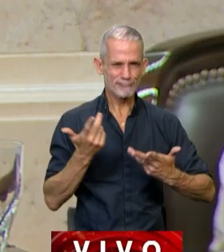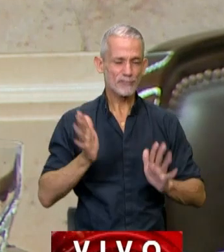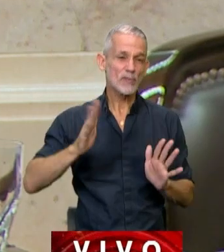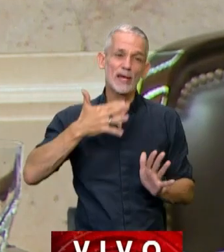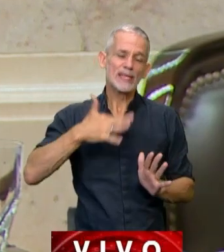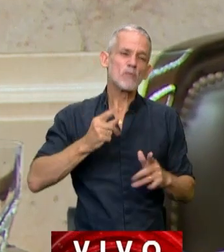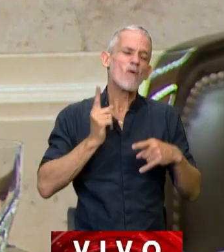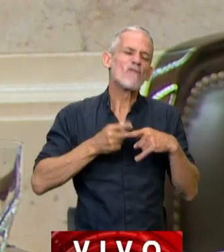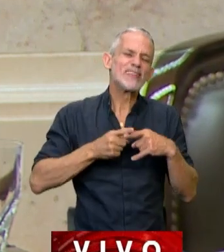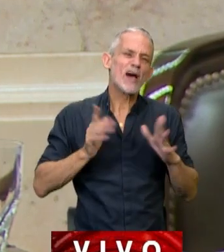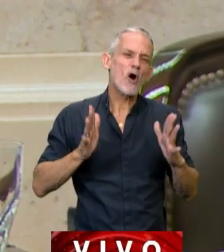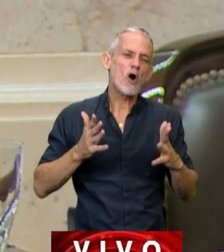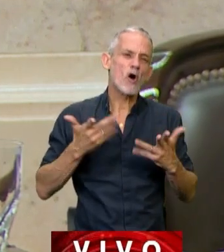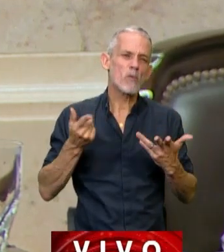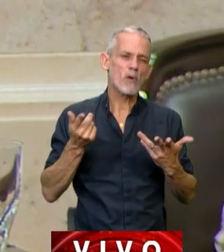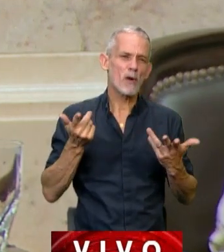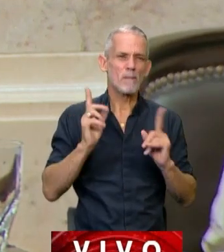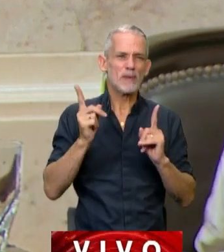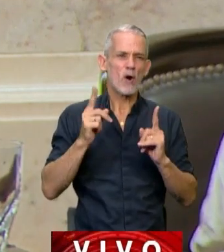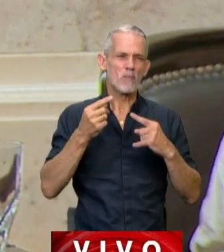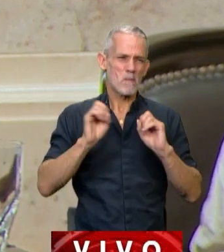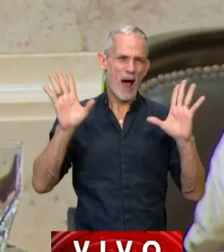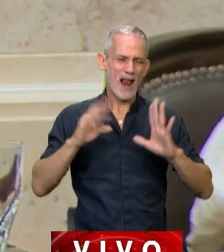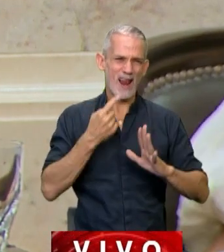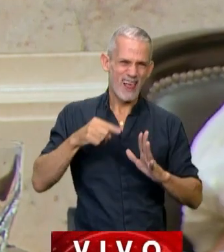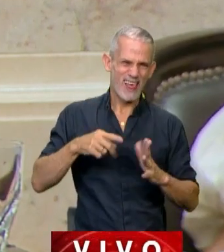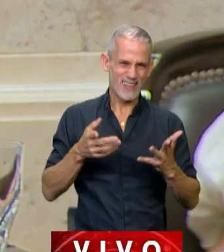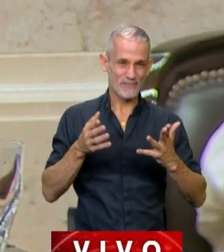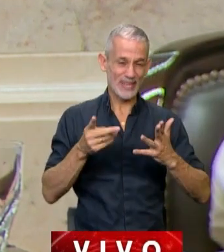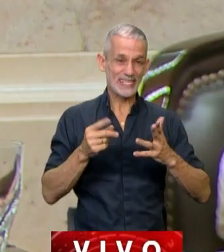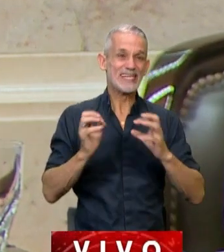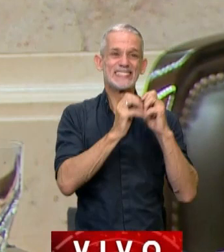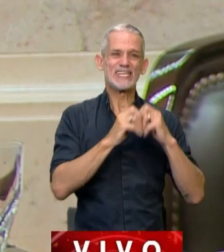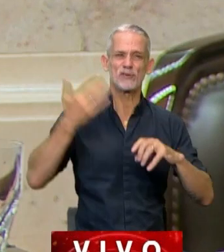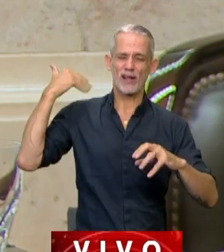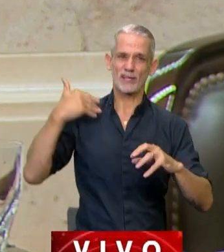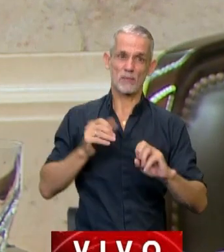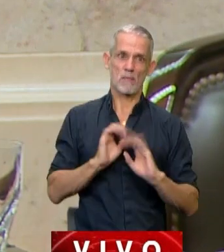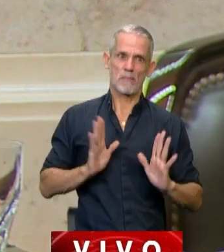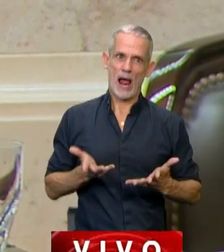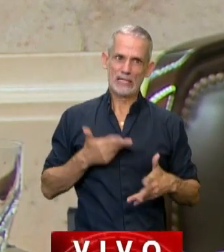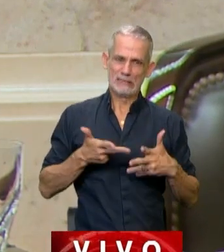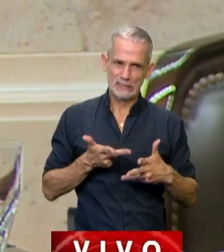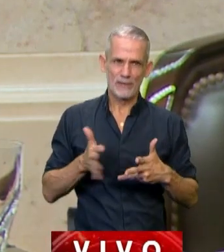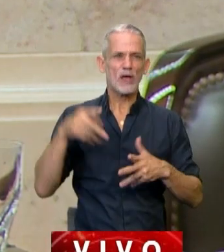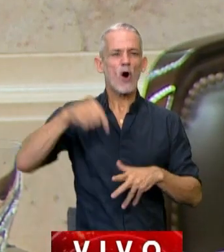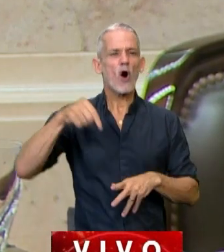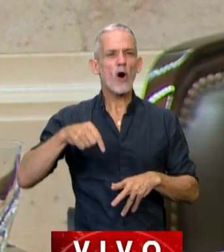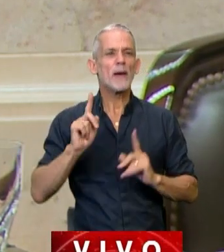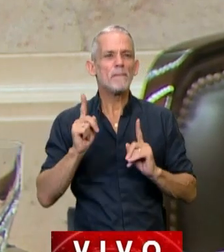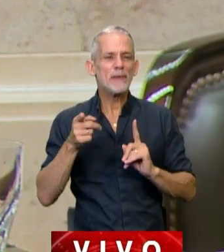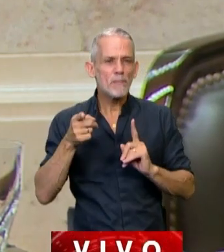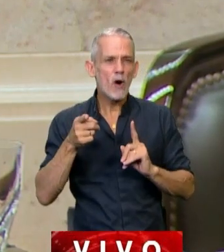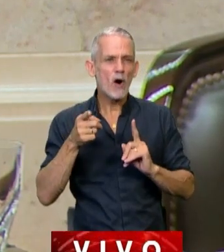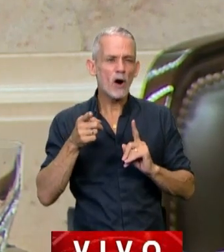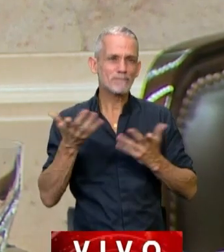así como festejó con un gesto obsceno haber hecho fracasar la sesión pasada, hoy quizás está haciendo ese mismo